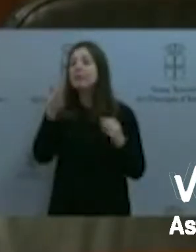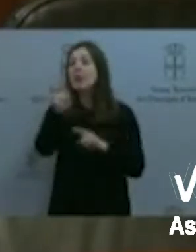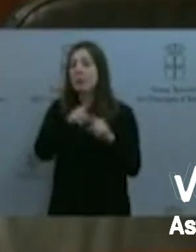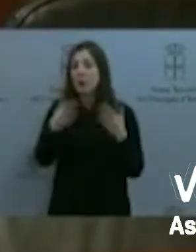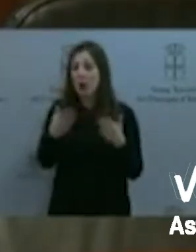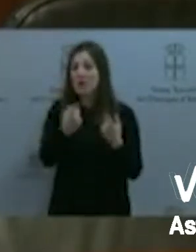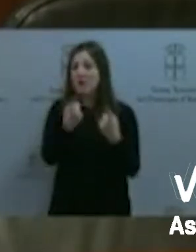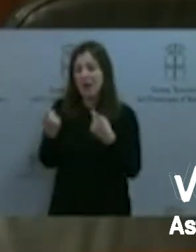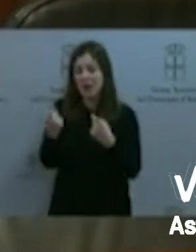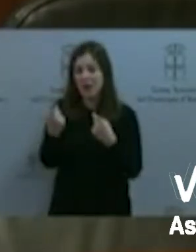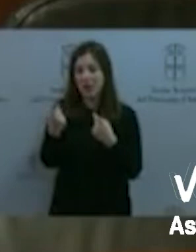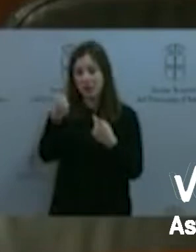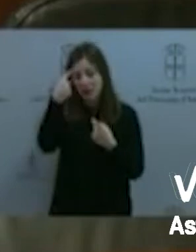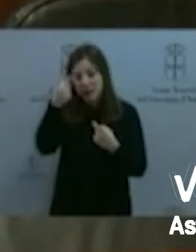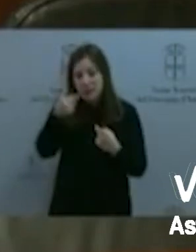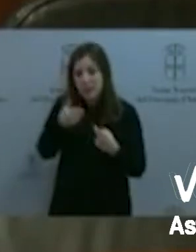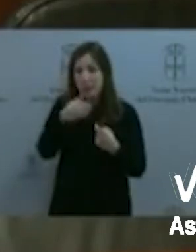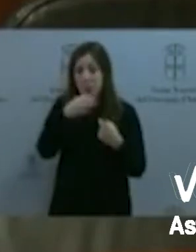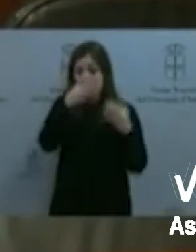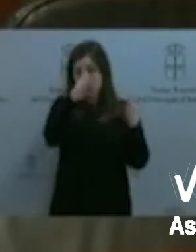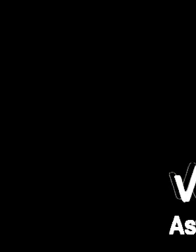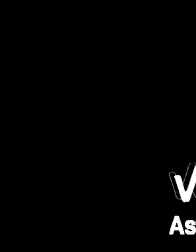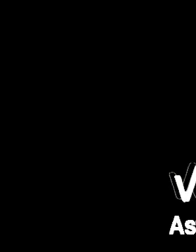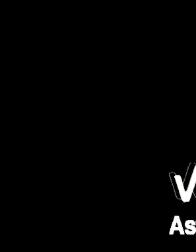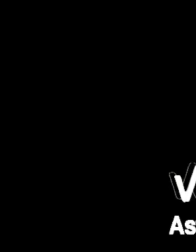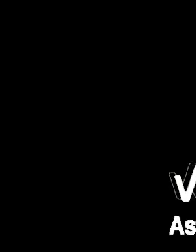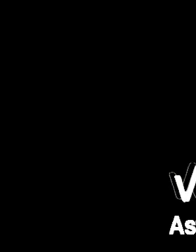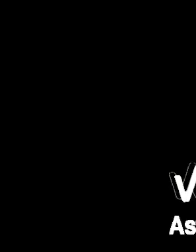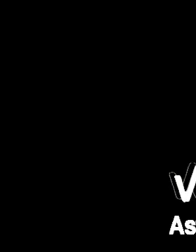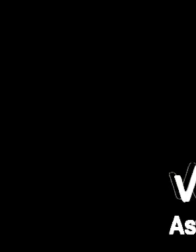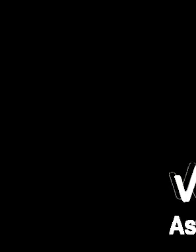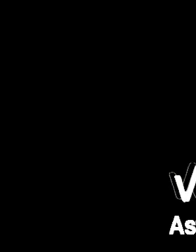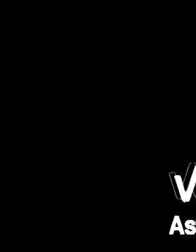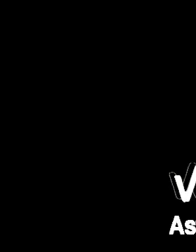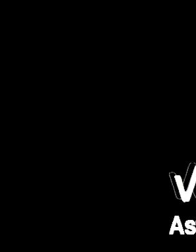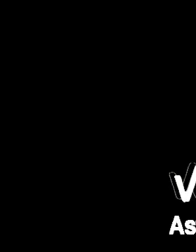parte, pues conocen estas deficiencias desde mucho tiempo atrás.